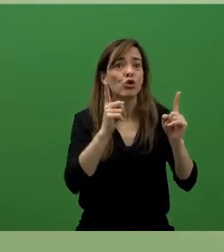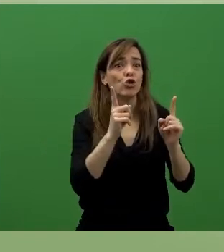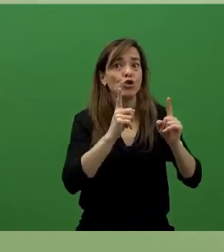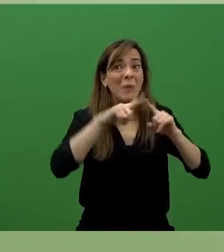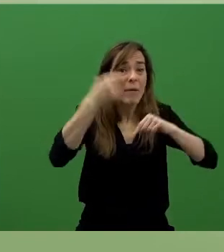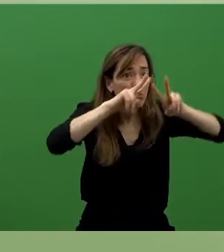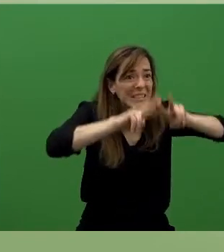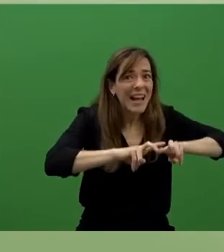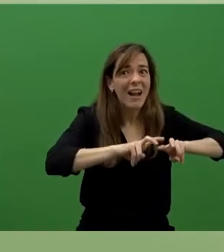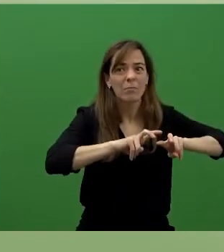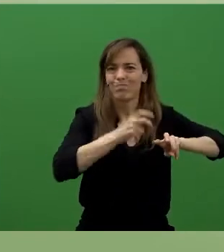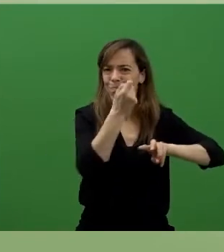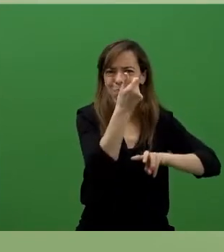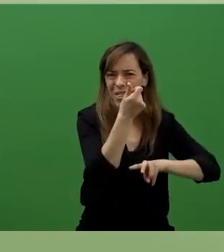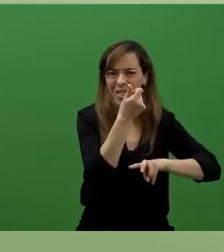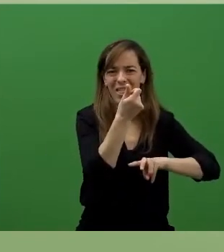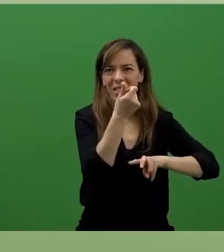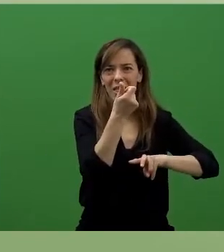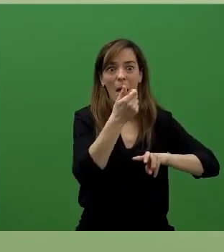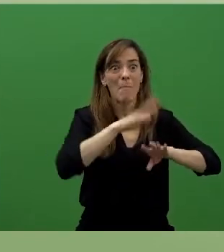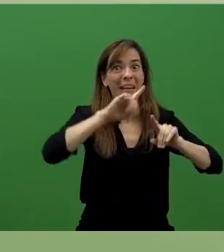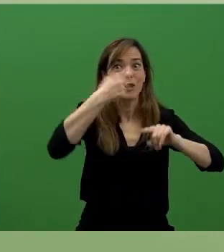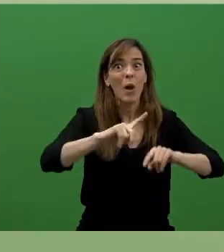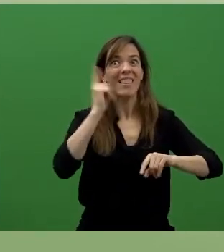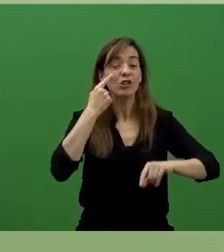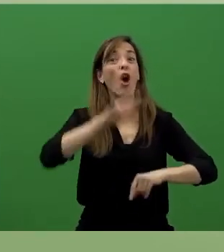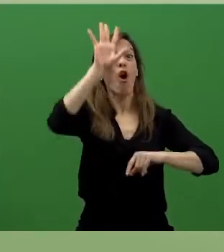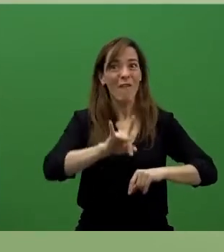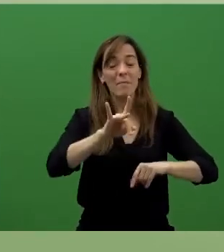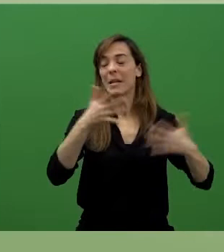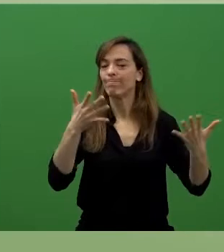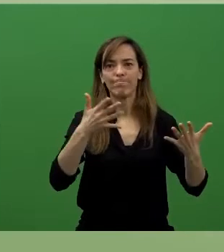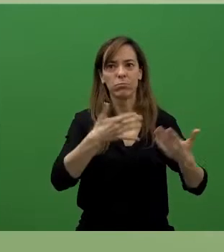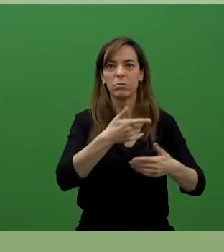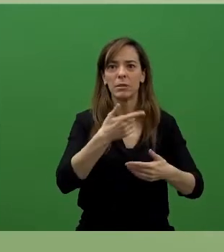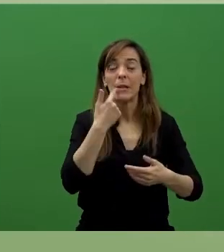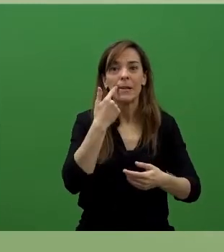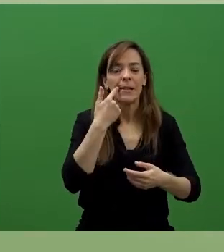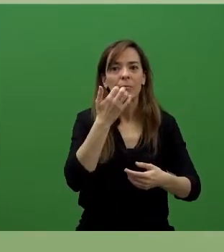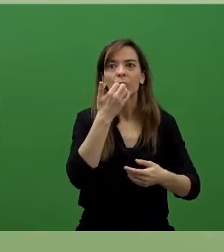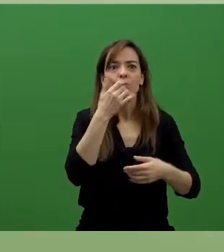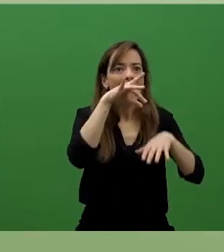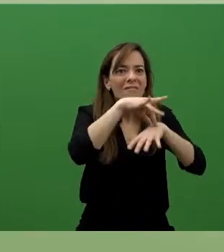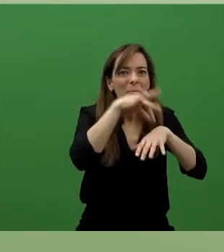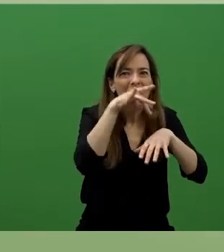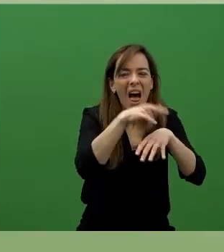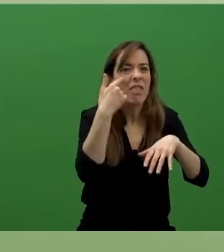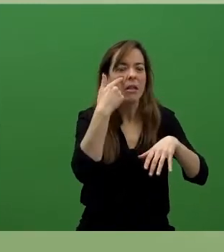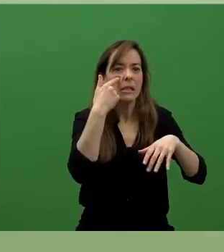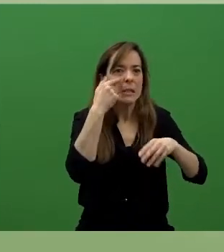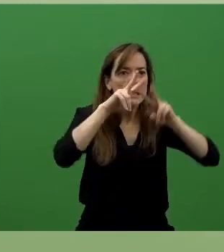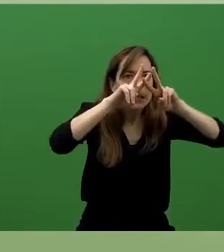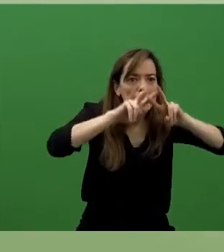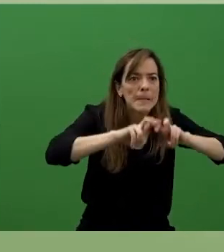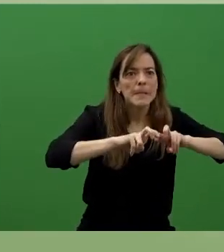investigación. Tenemos pocos casos para confirmar el diagnóstico si tenemos una hipótesis de que un gen pueda estar causando una enfermedad. Y además, a